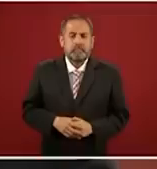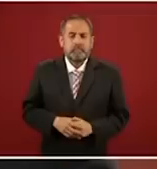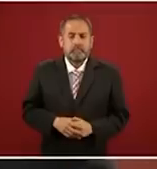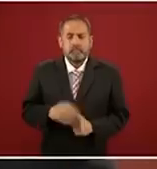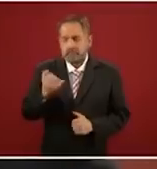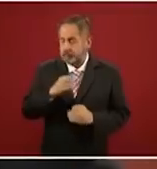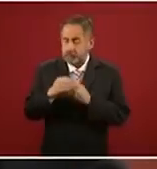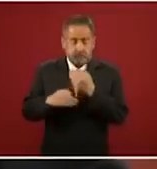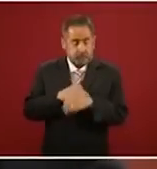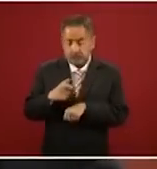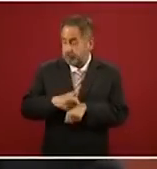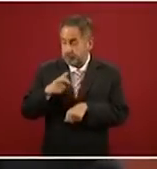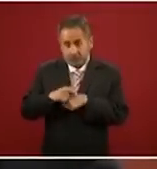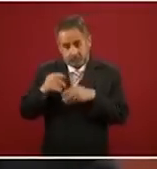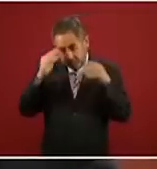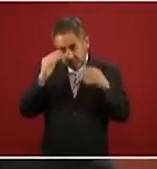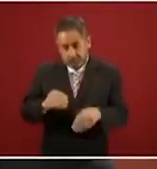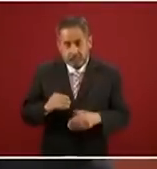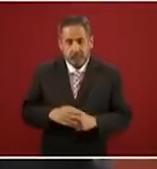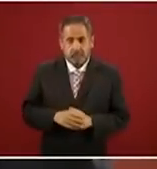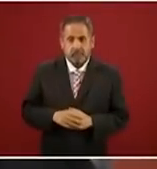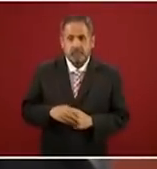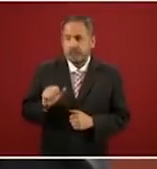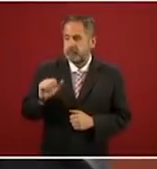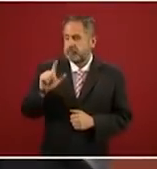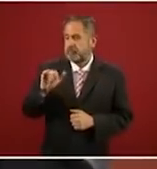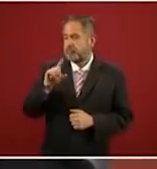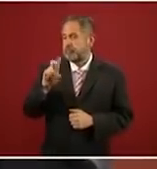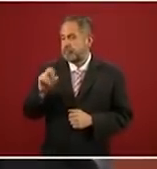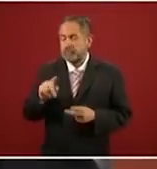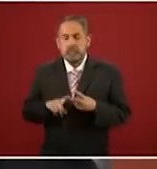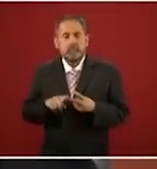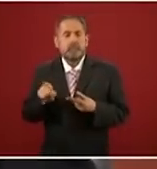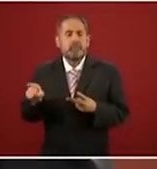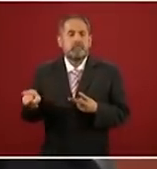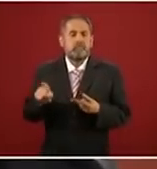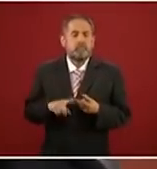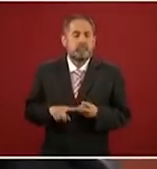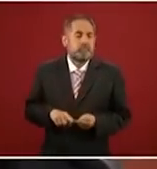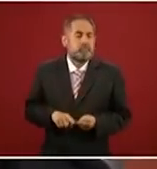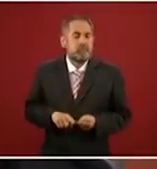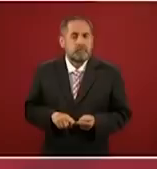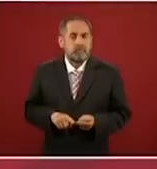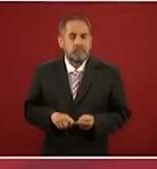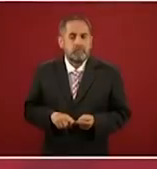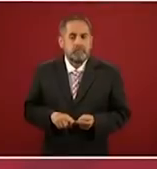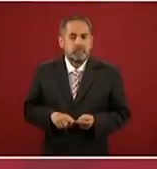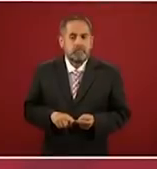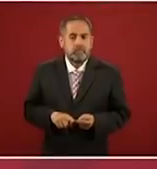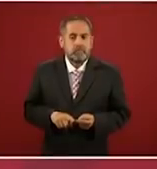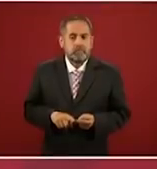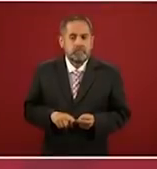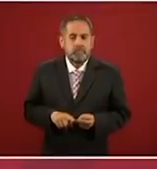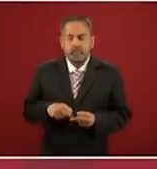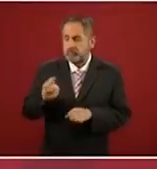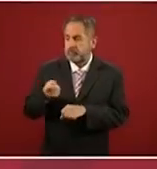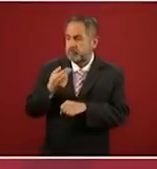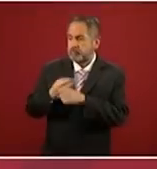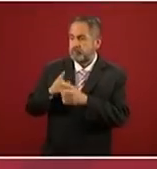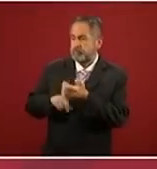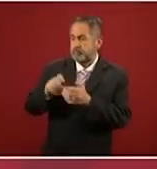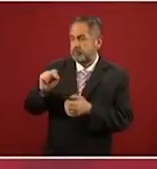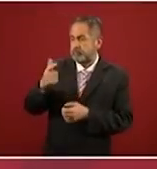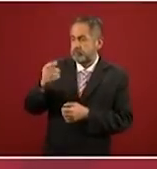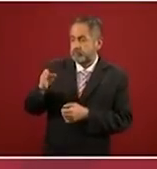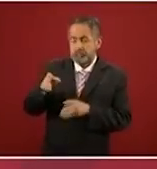todo el tiempo y alejandro y este las siete gobernaciones está en